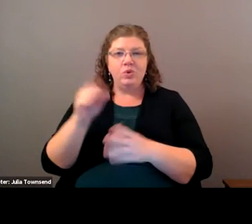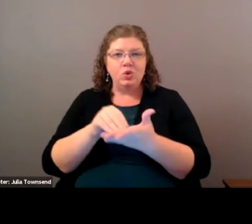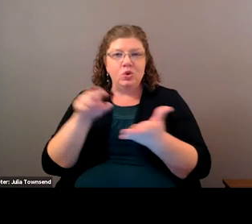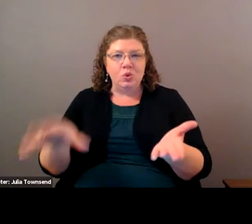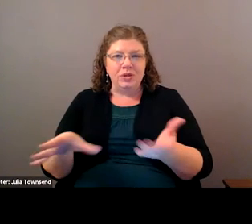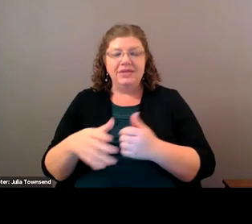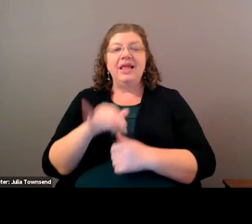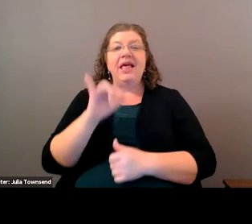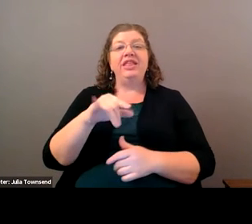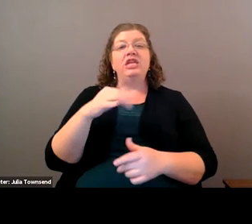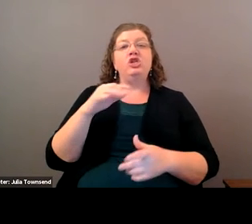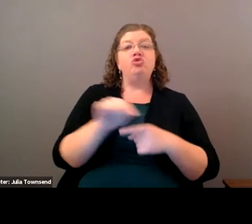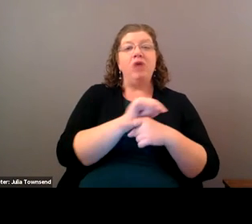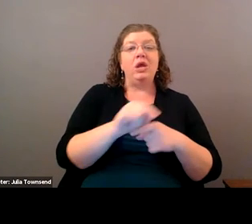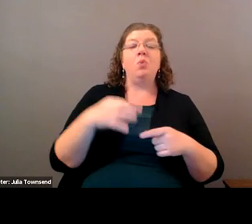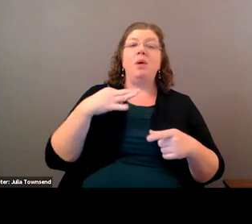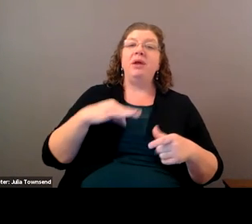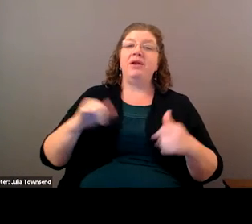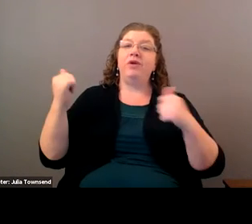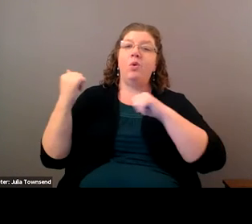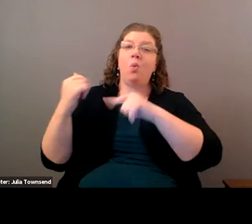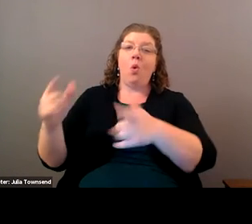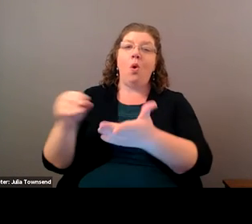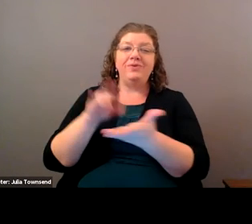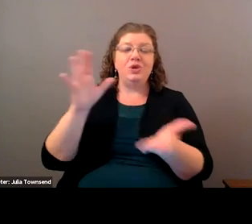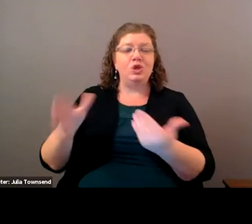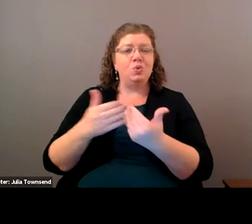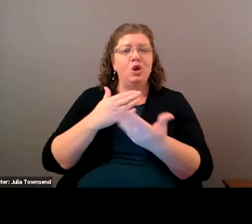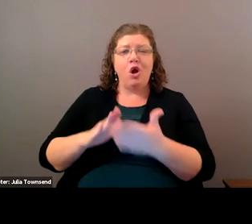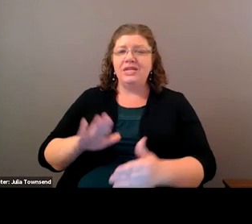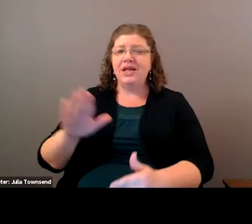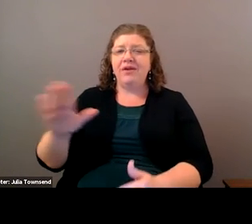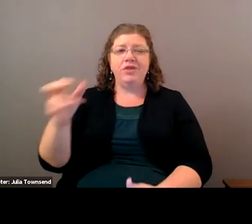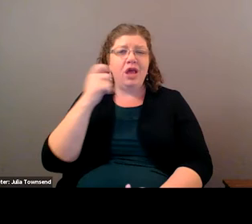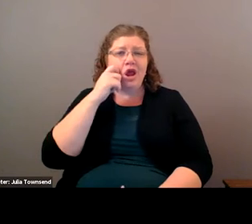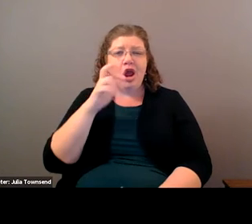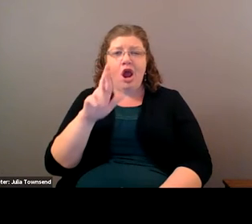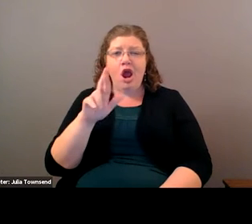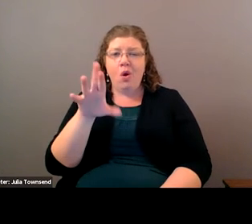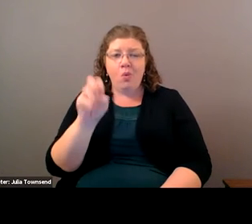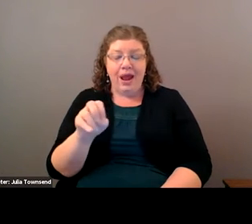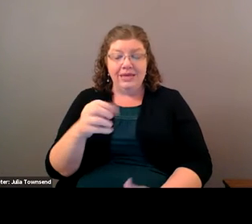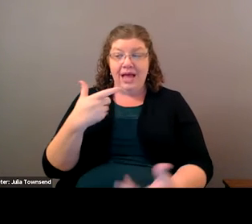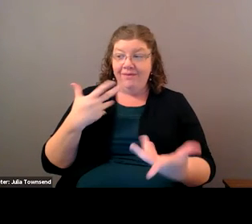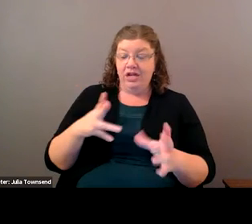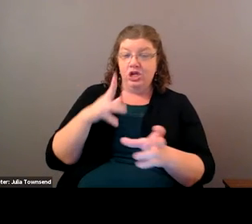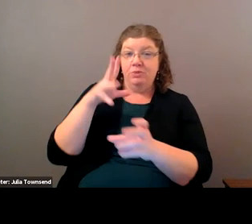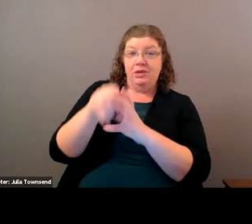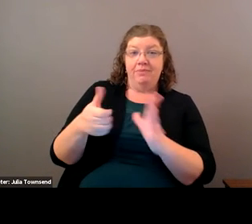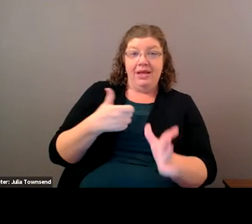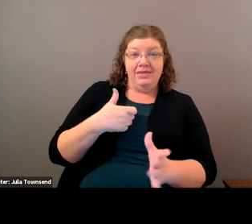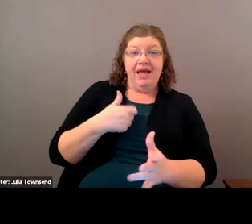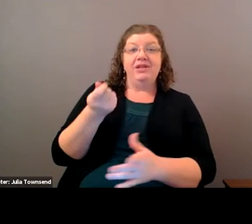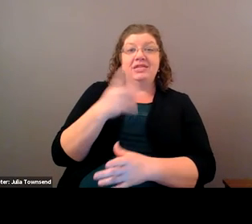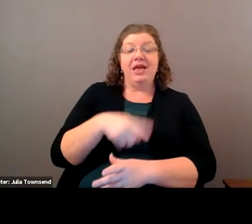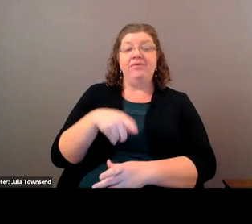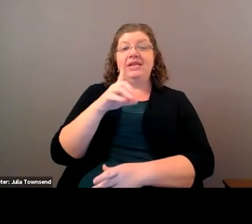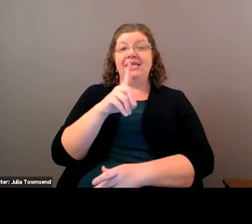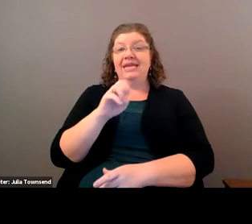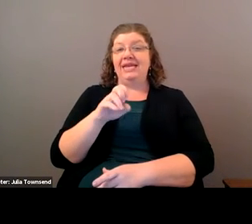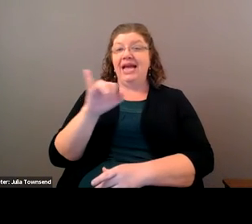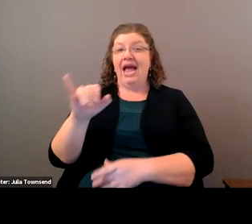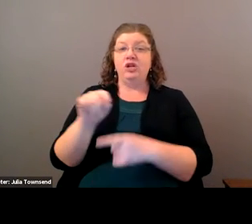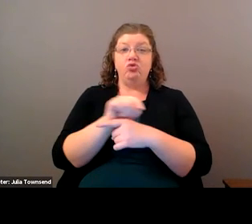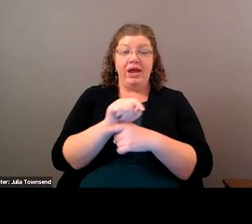los estudiantes. Este tipo de capacitación va a apoyar a todos los estudiantes, sin importar su raza. Yo